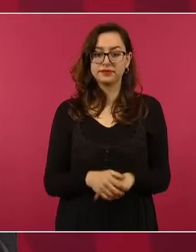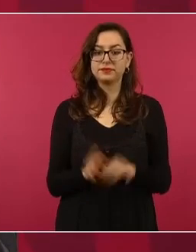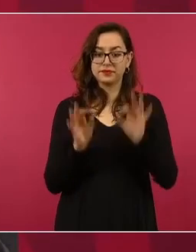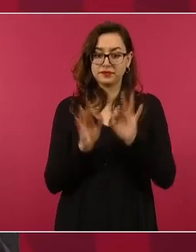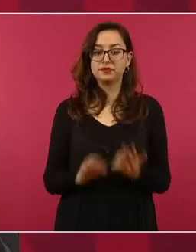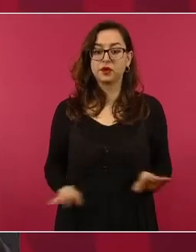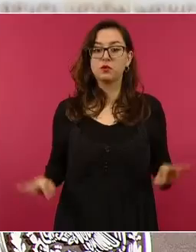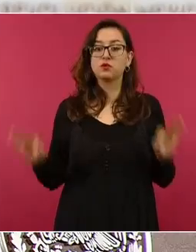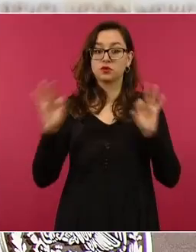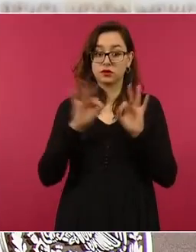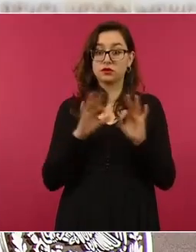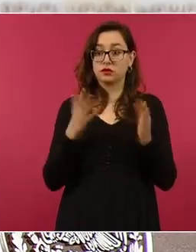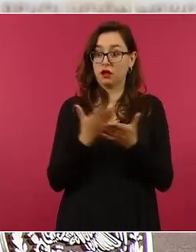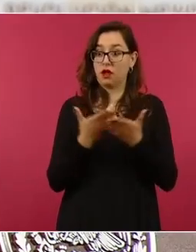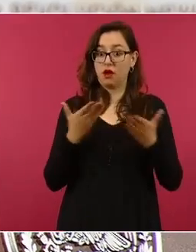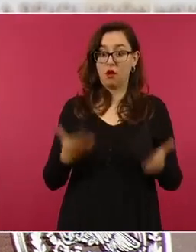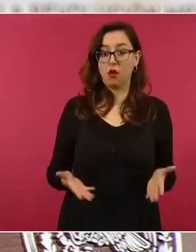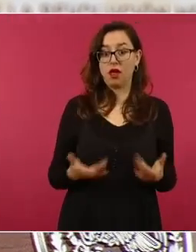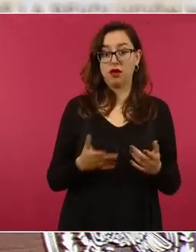el vivir en estos tiempos